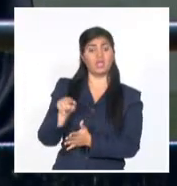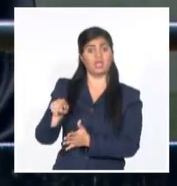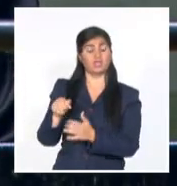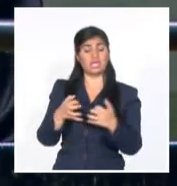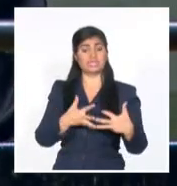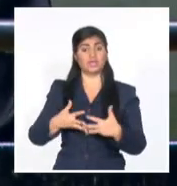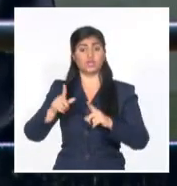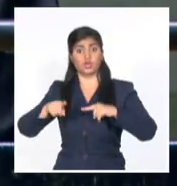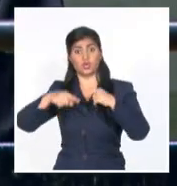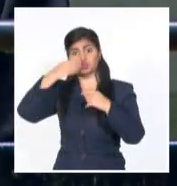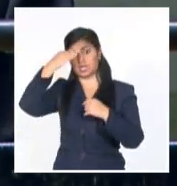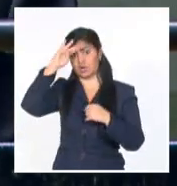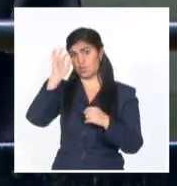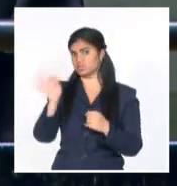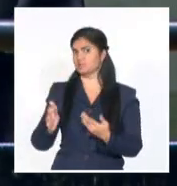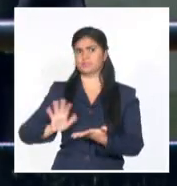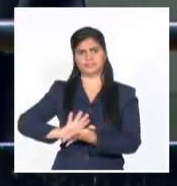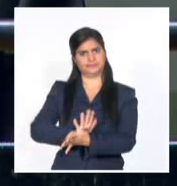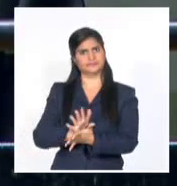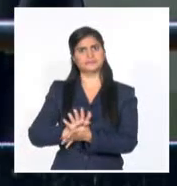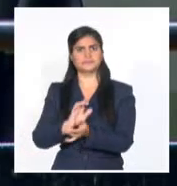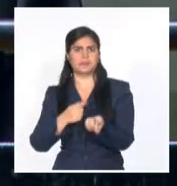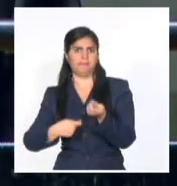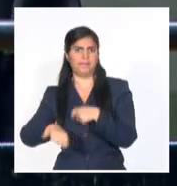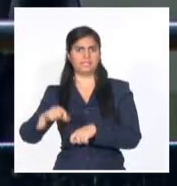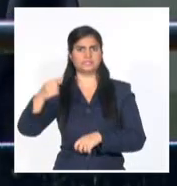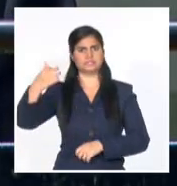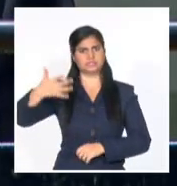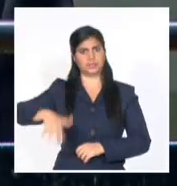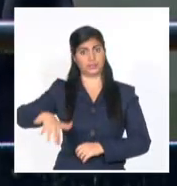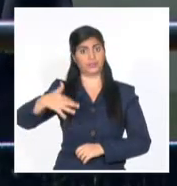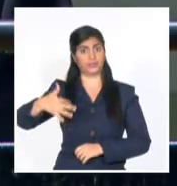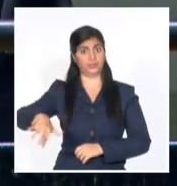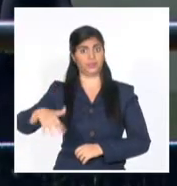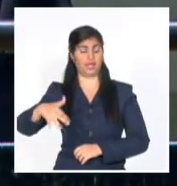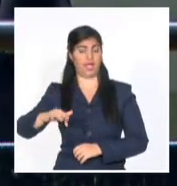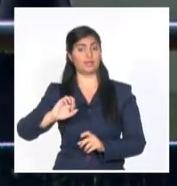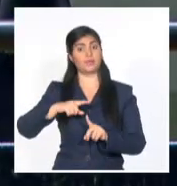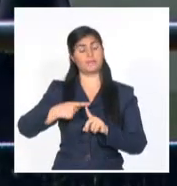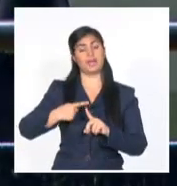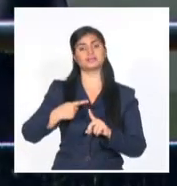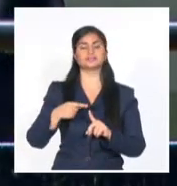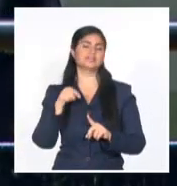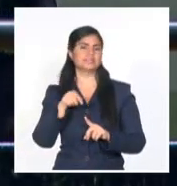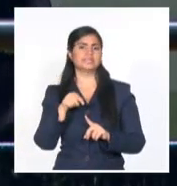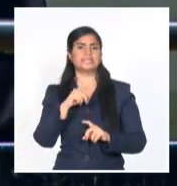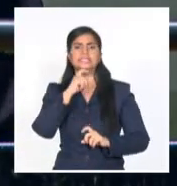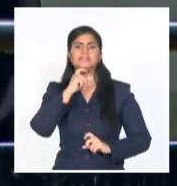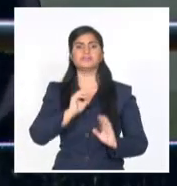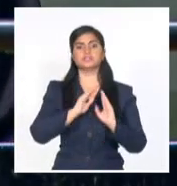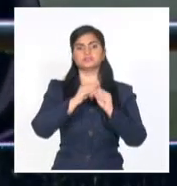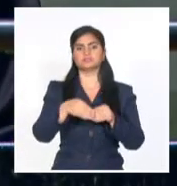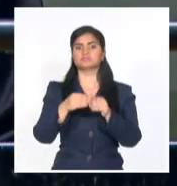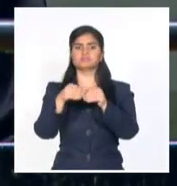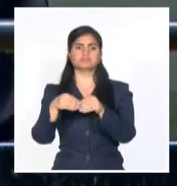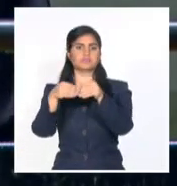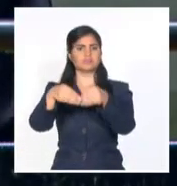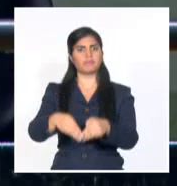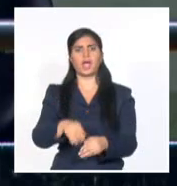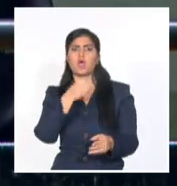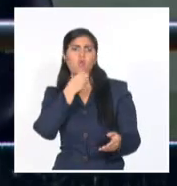aceptadas de comercio internacional y la libertad de navegación, y obligada